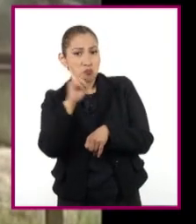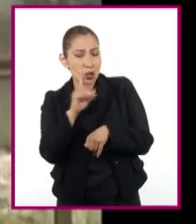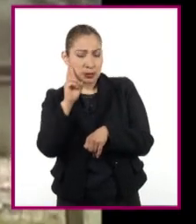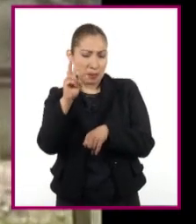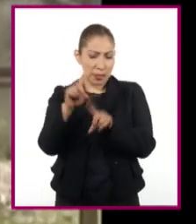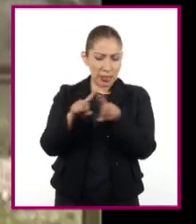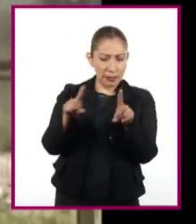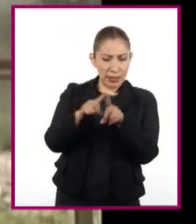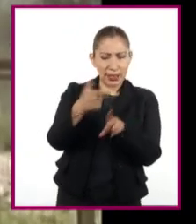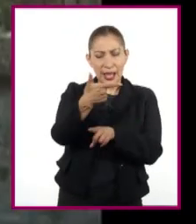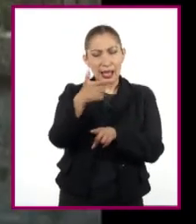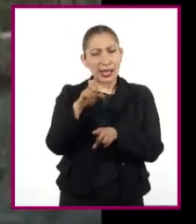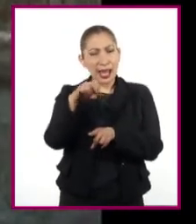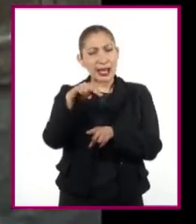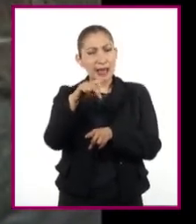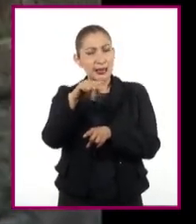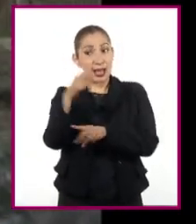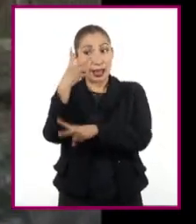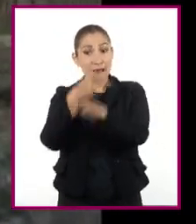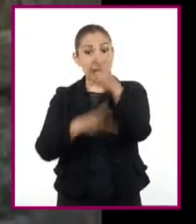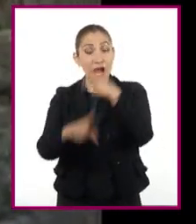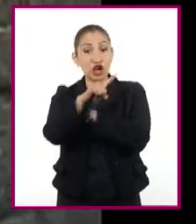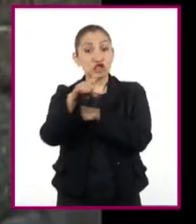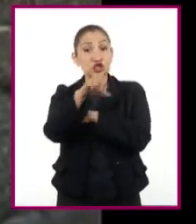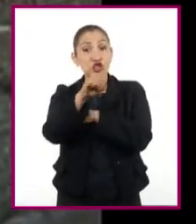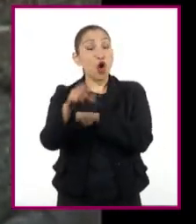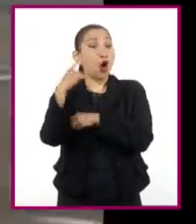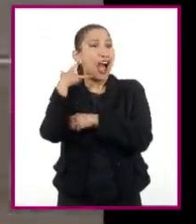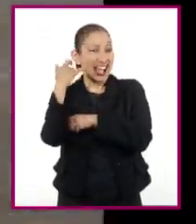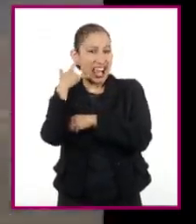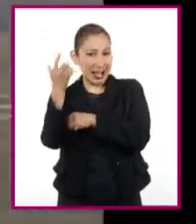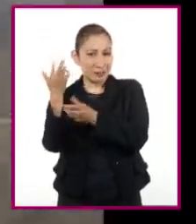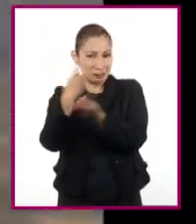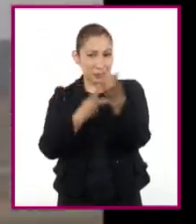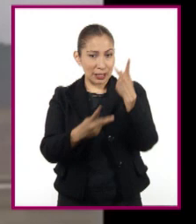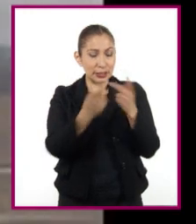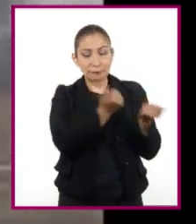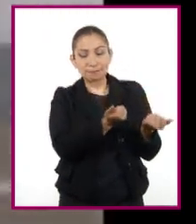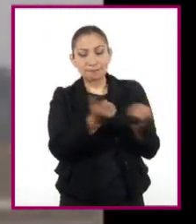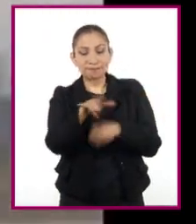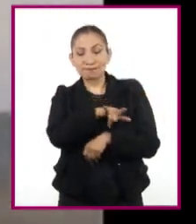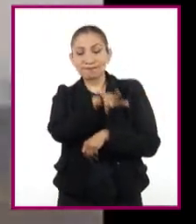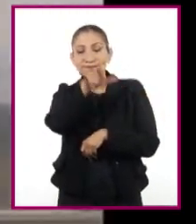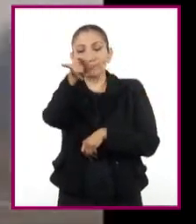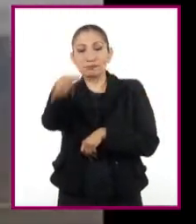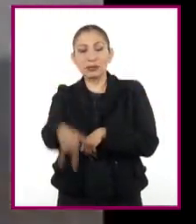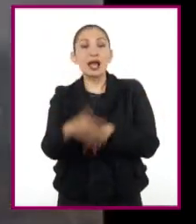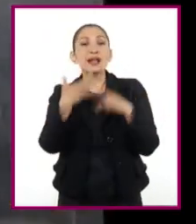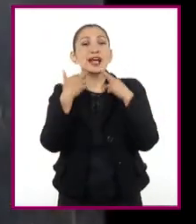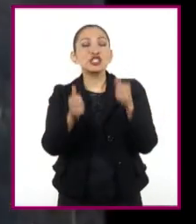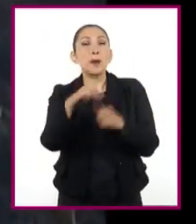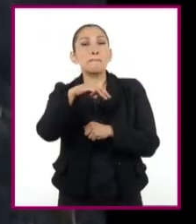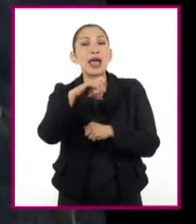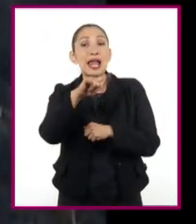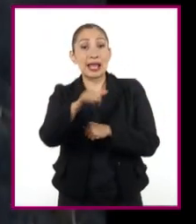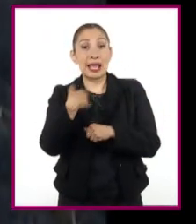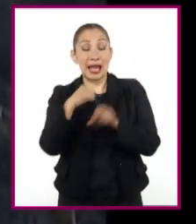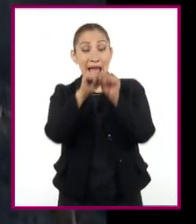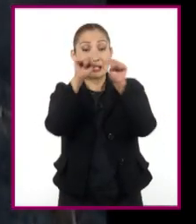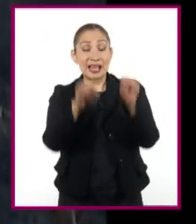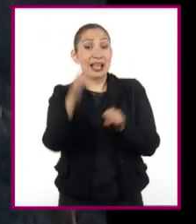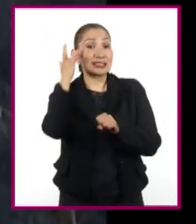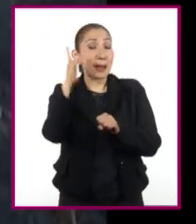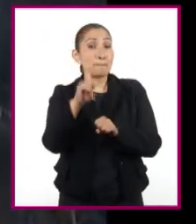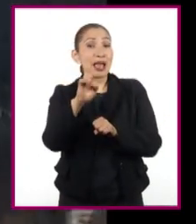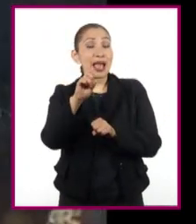de variabilidad genética, provenientes del zoológico de Los Ángeles, y se transportaron al rancho Melling, en las faldas de la Sierra de